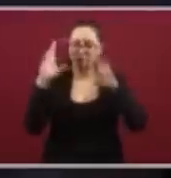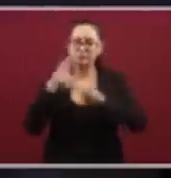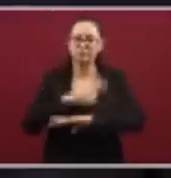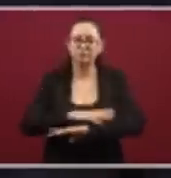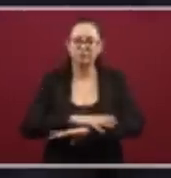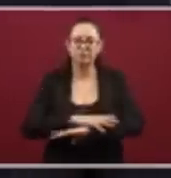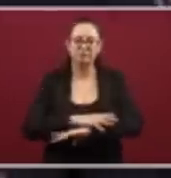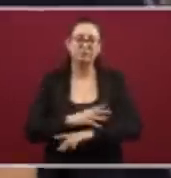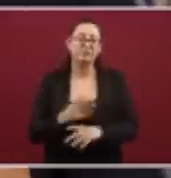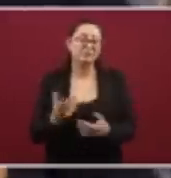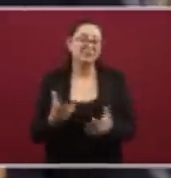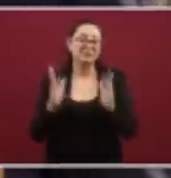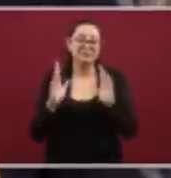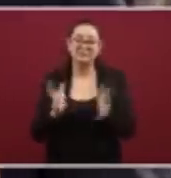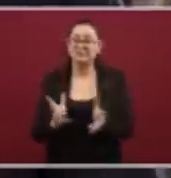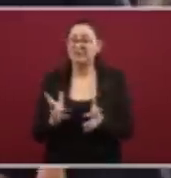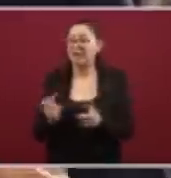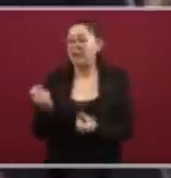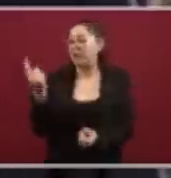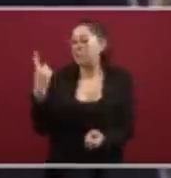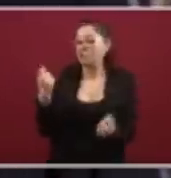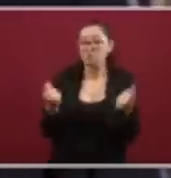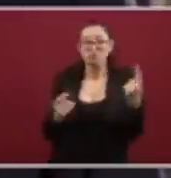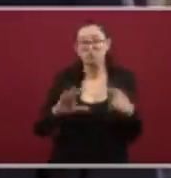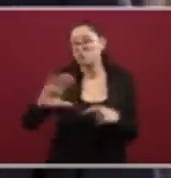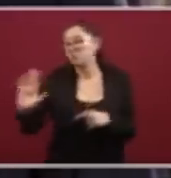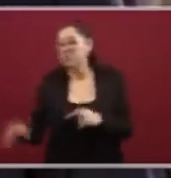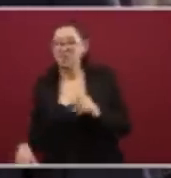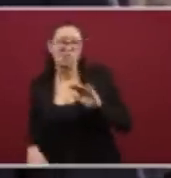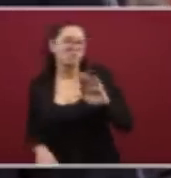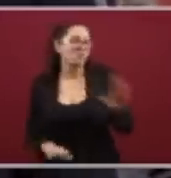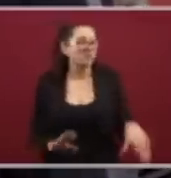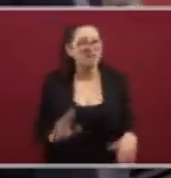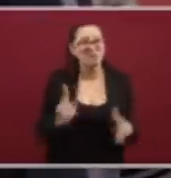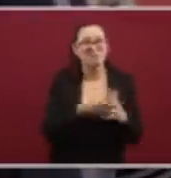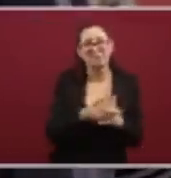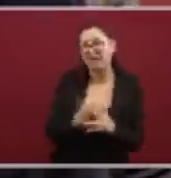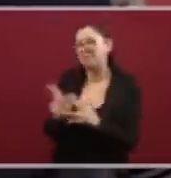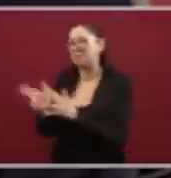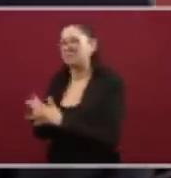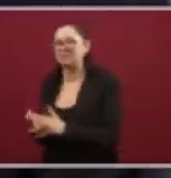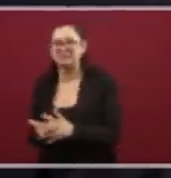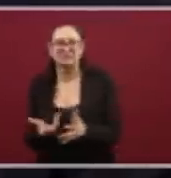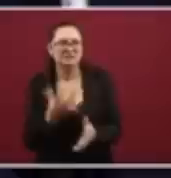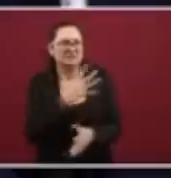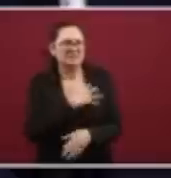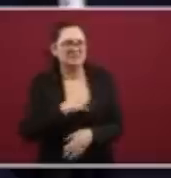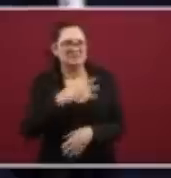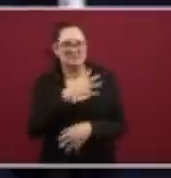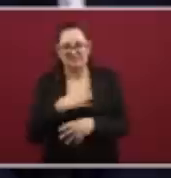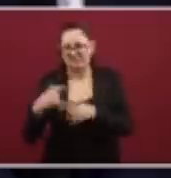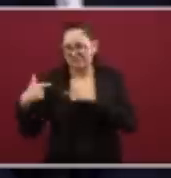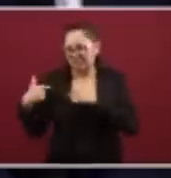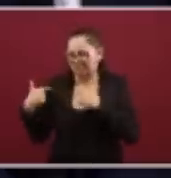pérdida de familiares y los hijos